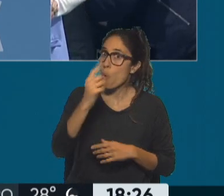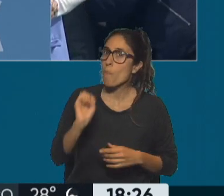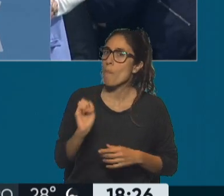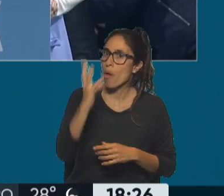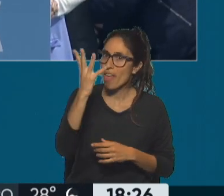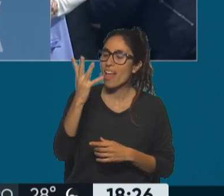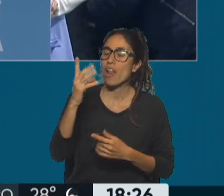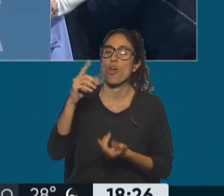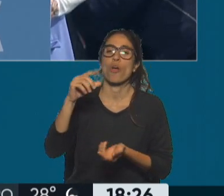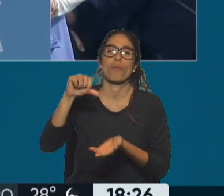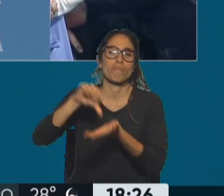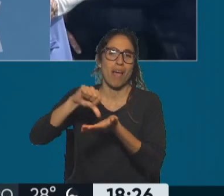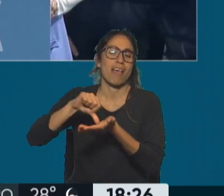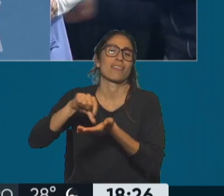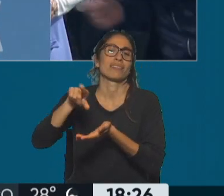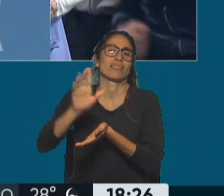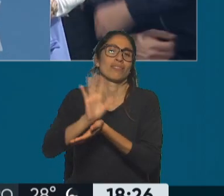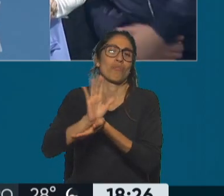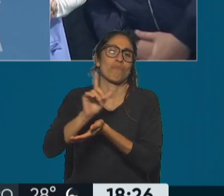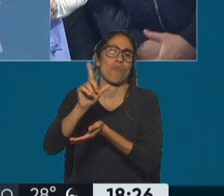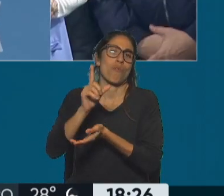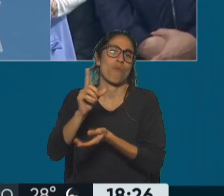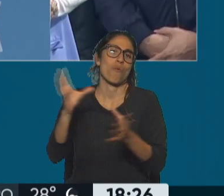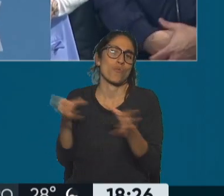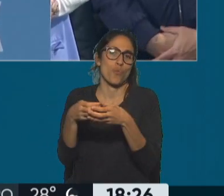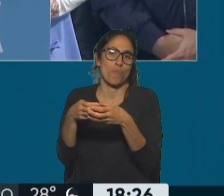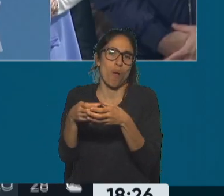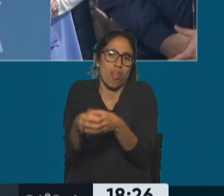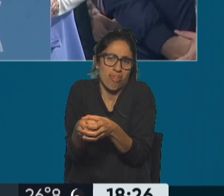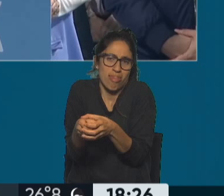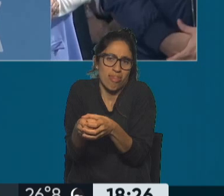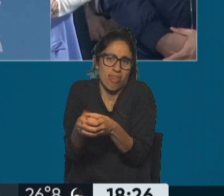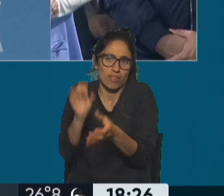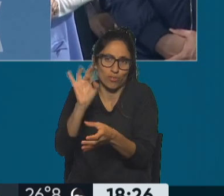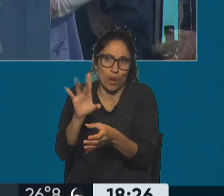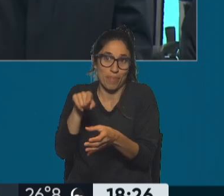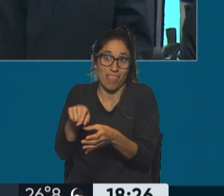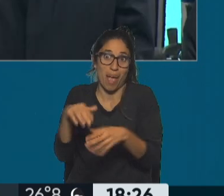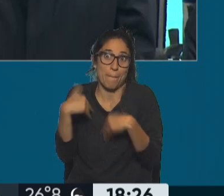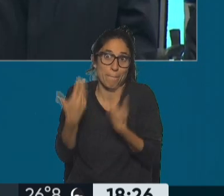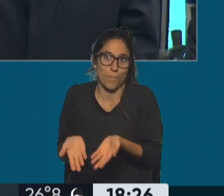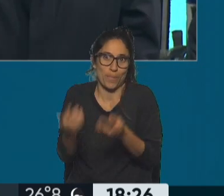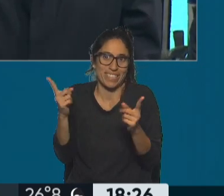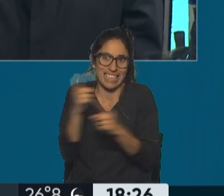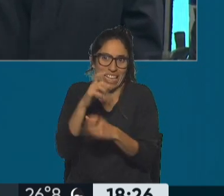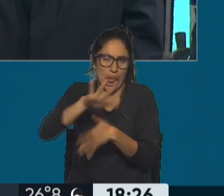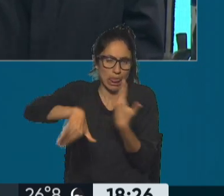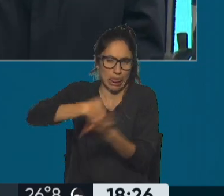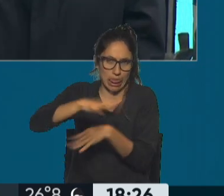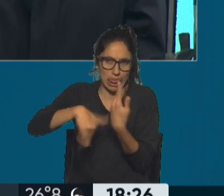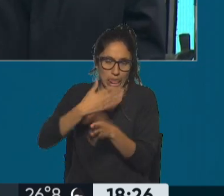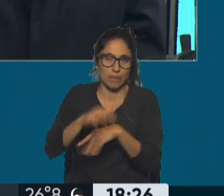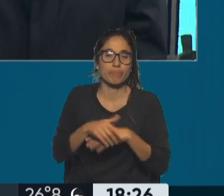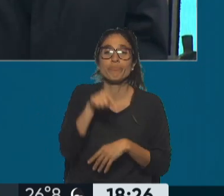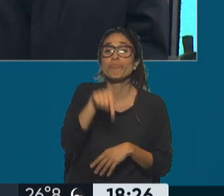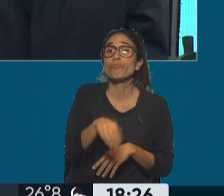grupo minúsculo que siempre sale favorecido y que aprovecha las crisis. Pregunta, hoy Cristina decía,